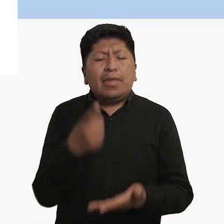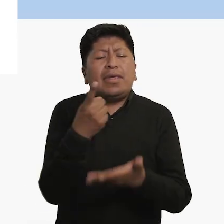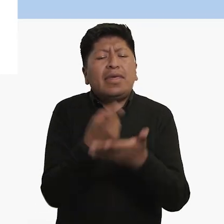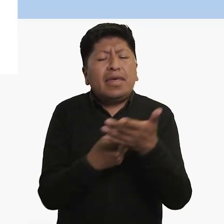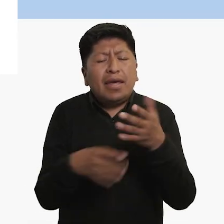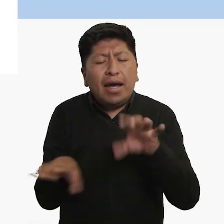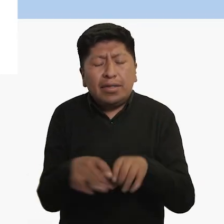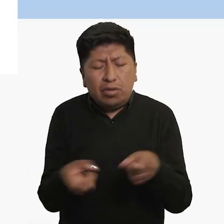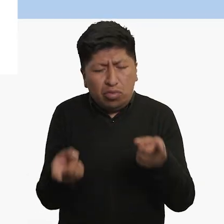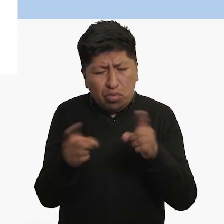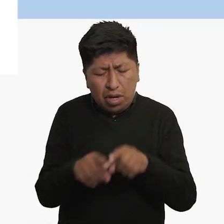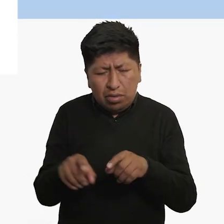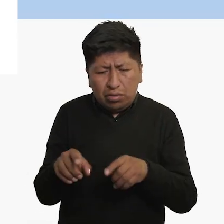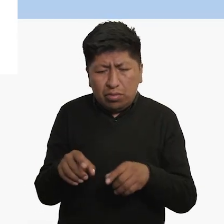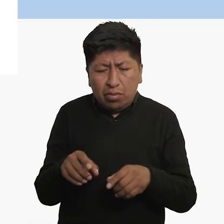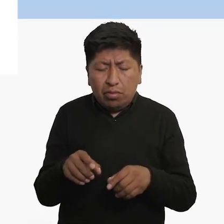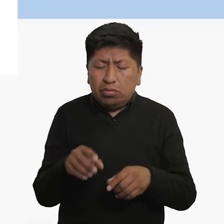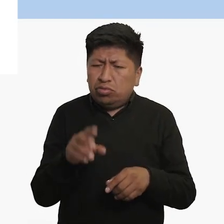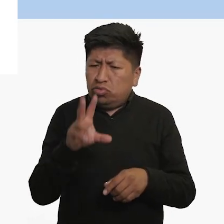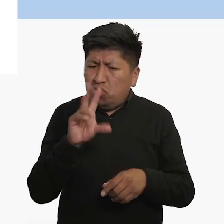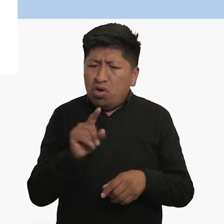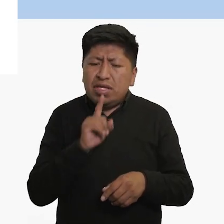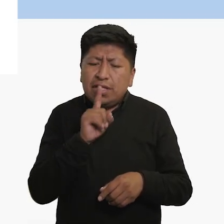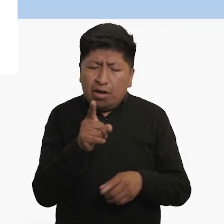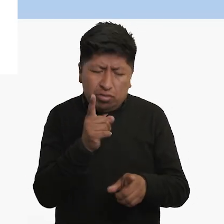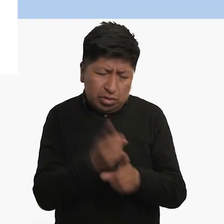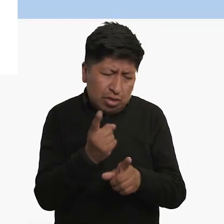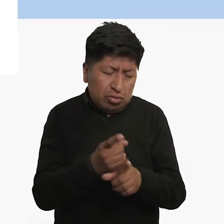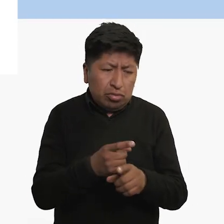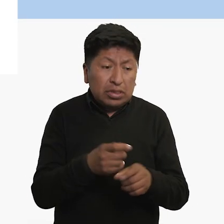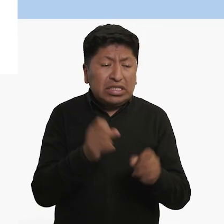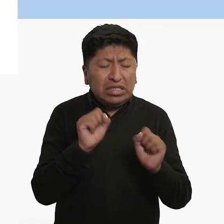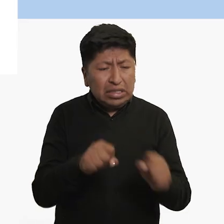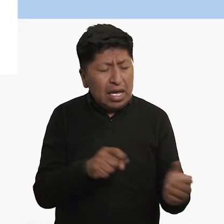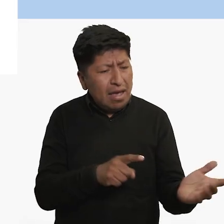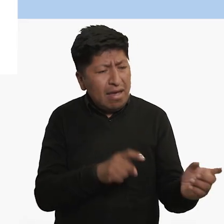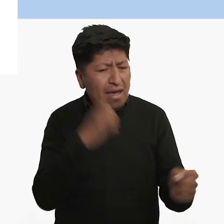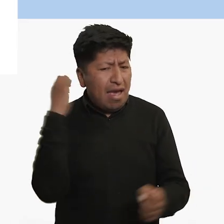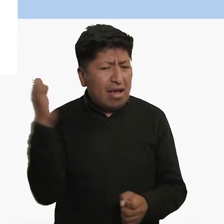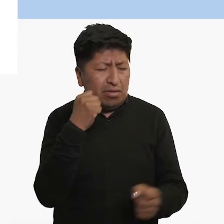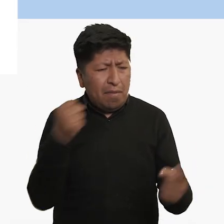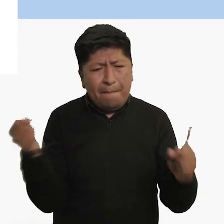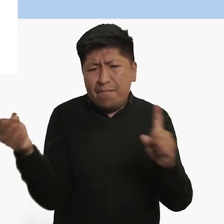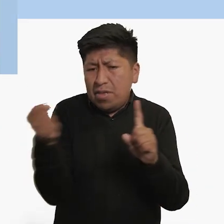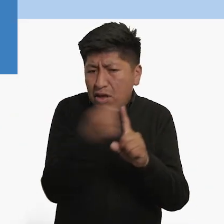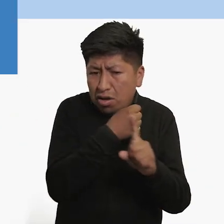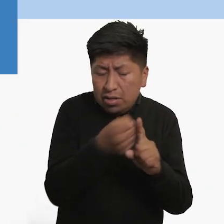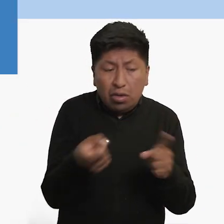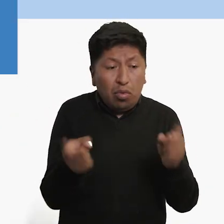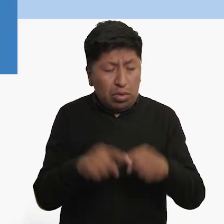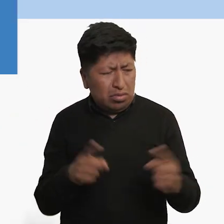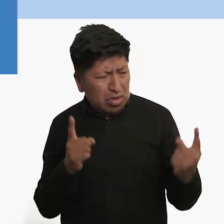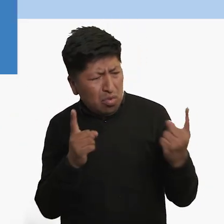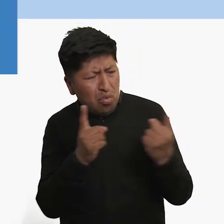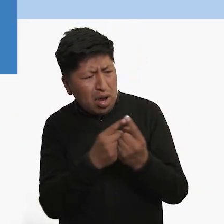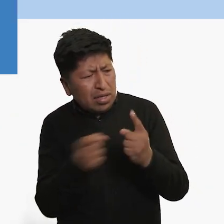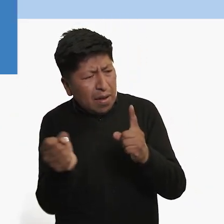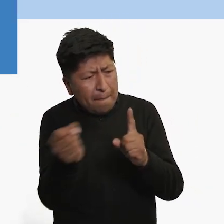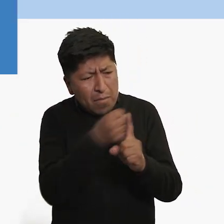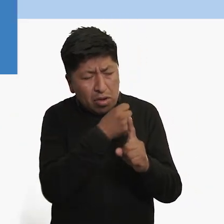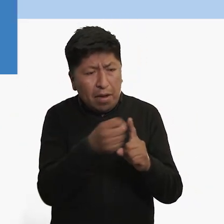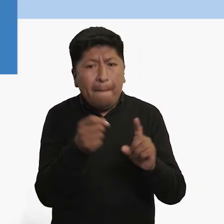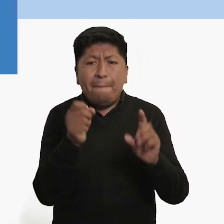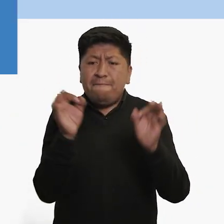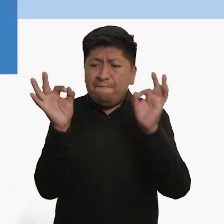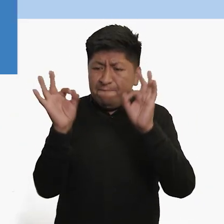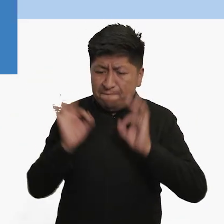¿Qué hacer cuando las acciones de prevención no han sido suficientes y se presenta un hecho de violencia? Cuando se identifica un caso de violencia